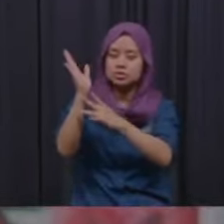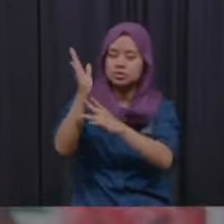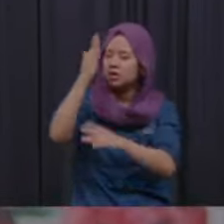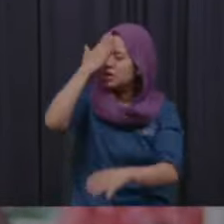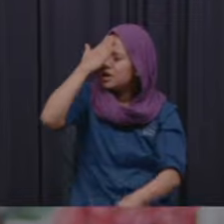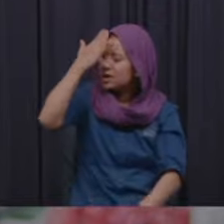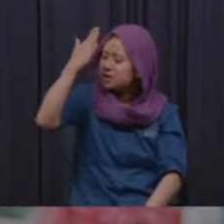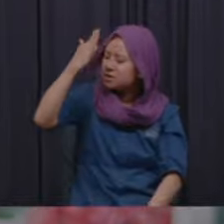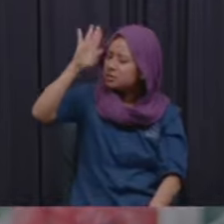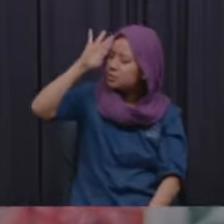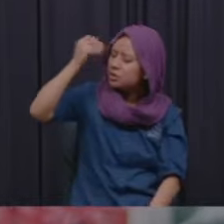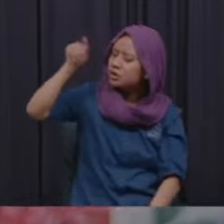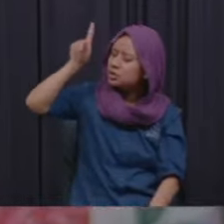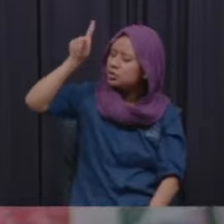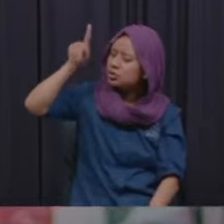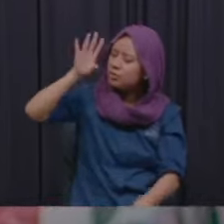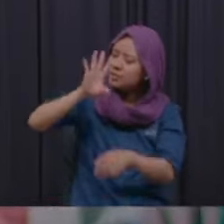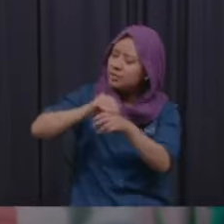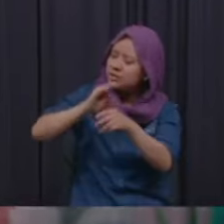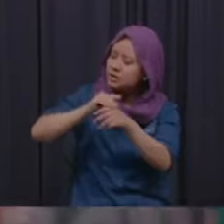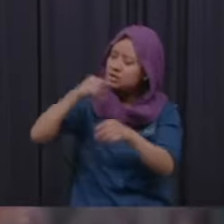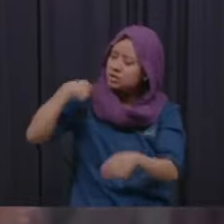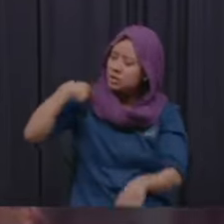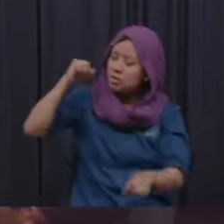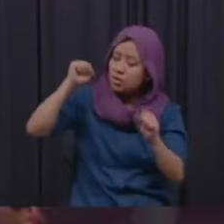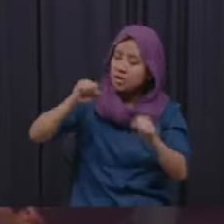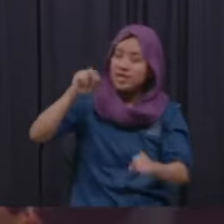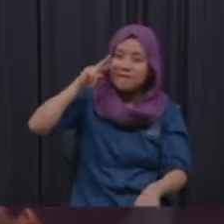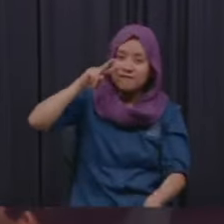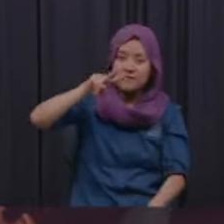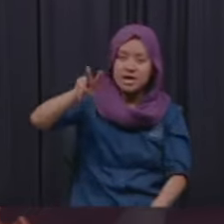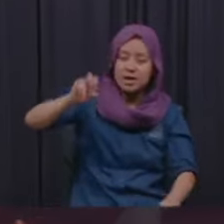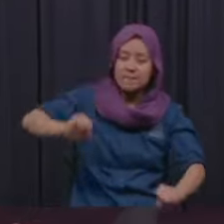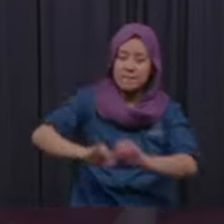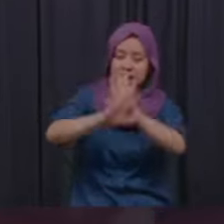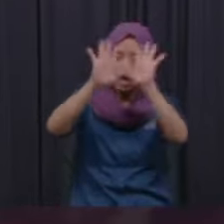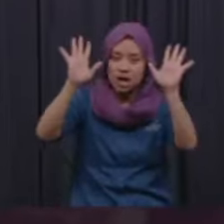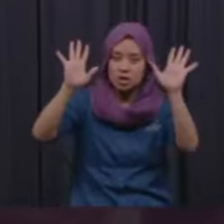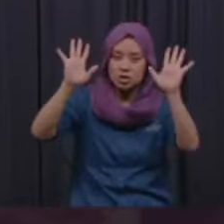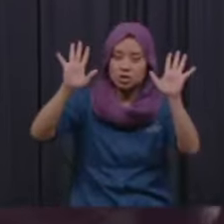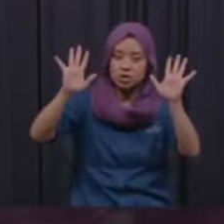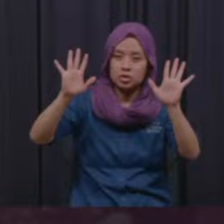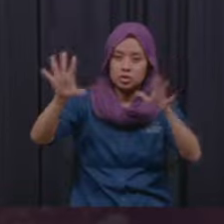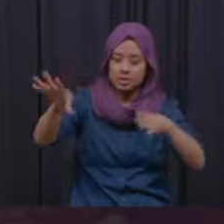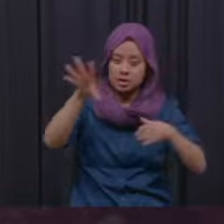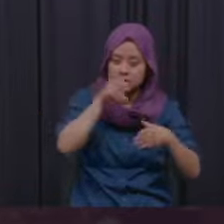gracias porque nos permites ver este milagro del nuevo nacimiento, Señor.